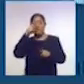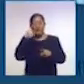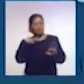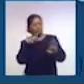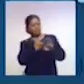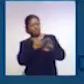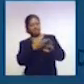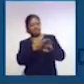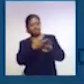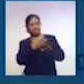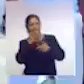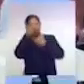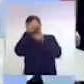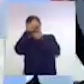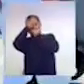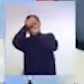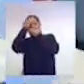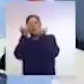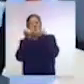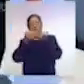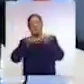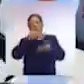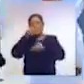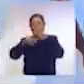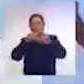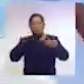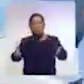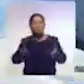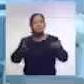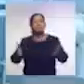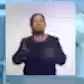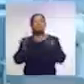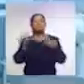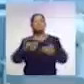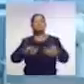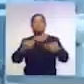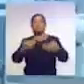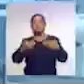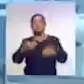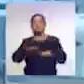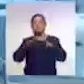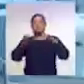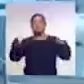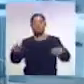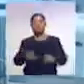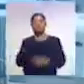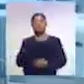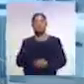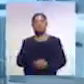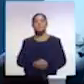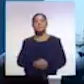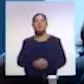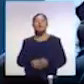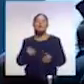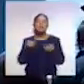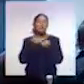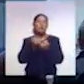y fomentar la seguridad marítima, inspecciones de barcos y navegación nocturna, según el comunicado.